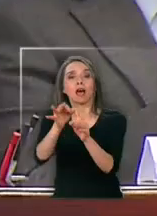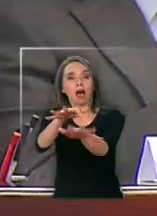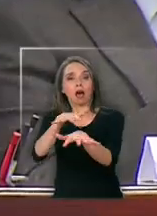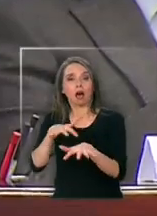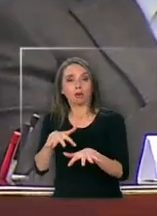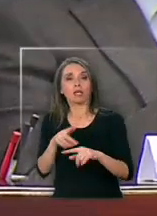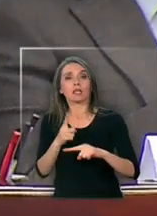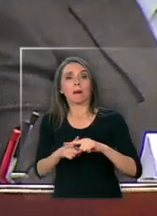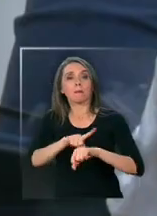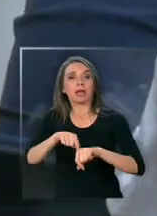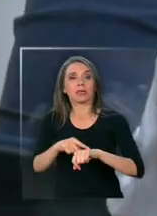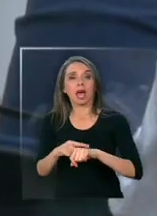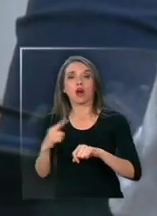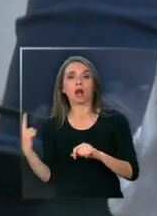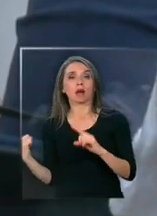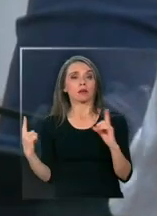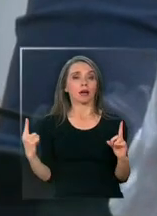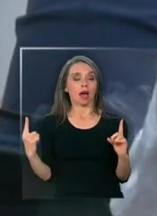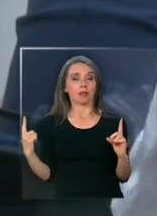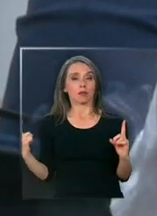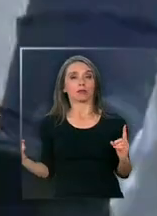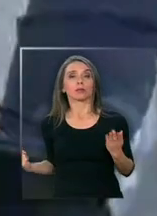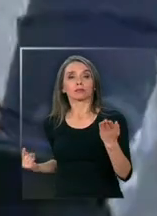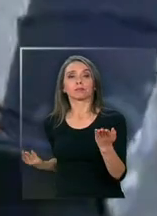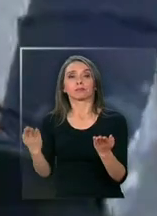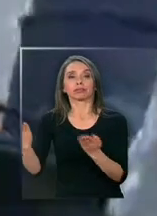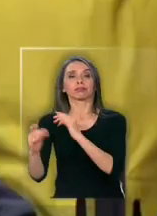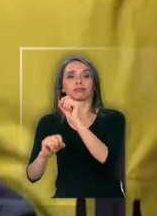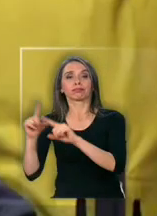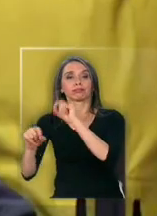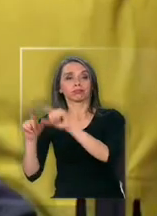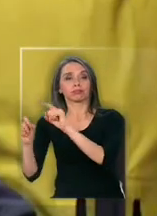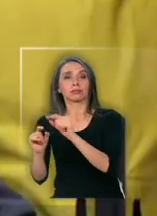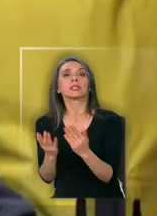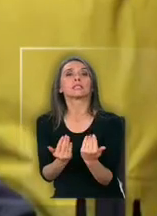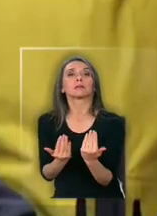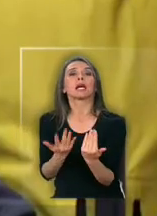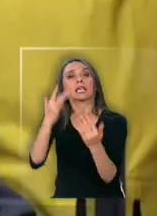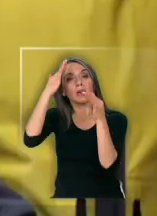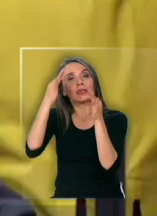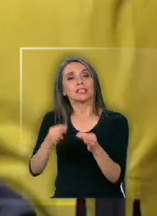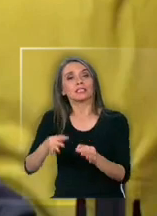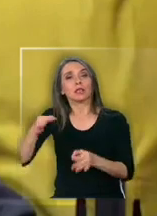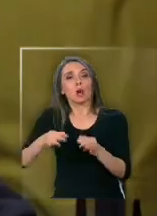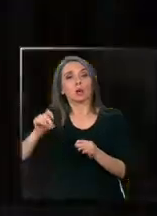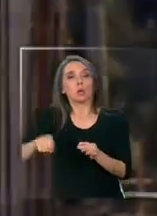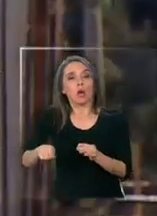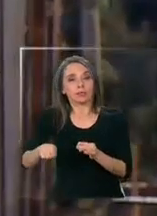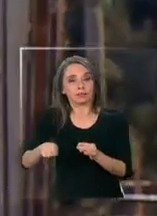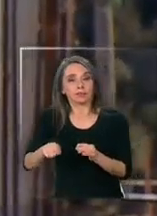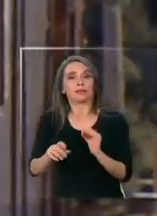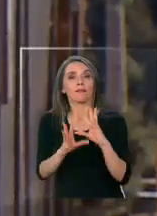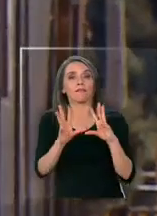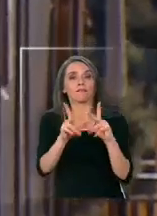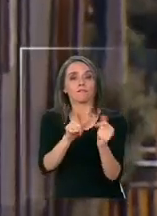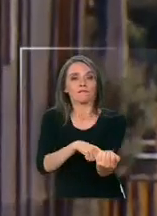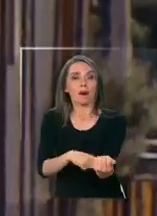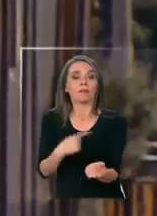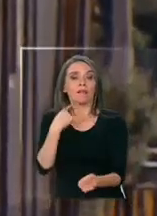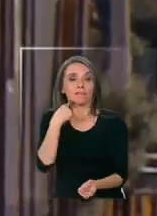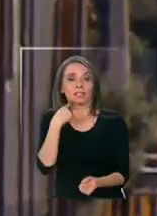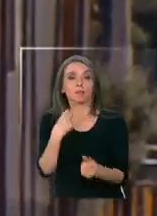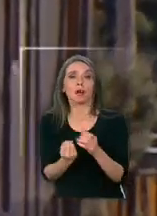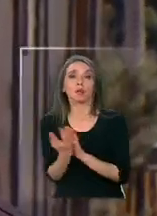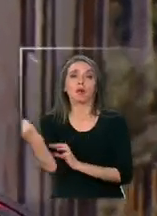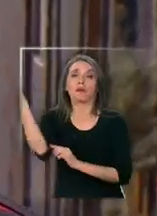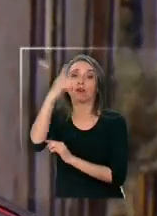Media hora tendrá cada una de las partes para presentar sus alegatos y esperar qué deciden los jueces. Para la familia de la víctima, una nueva